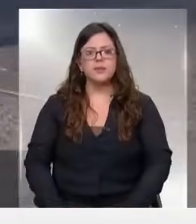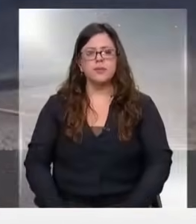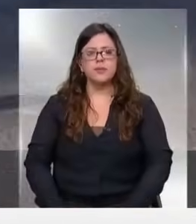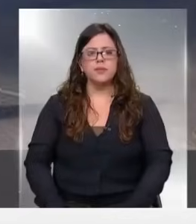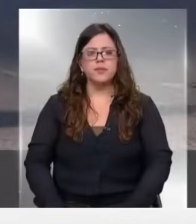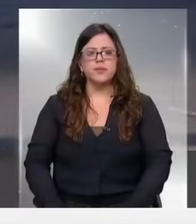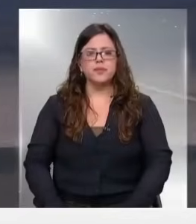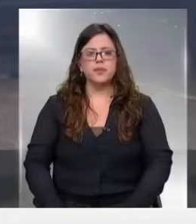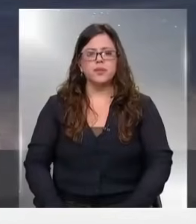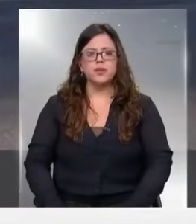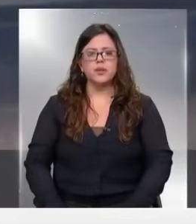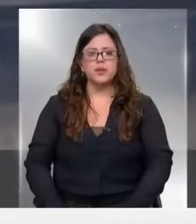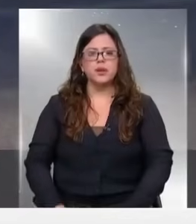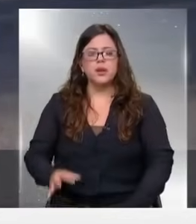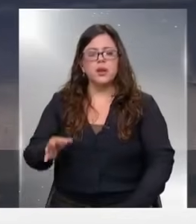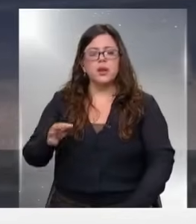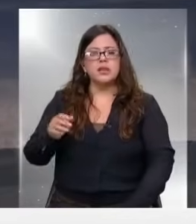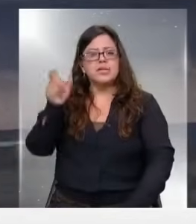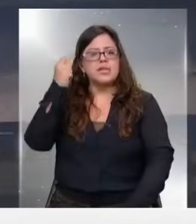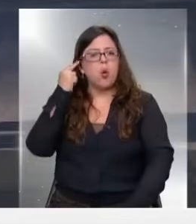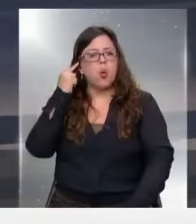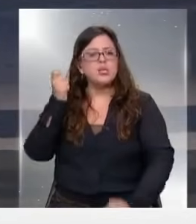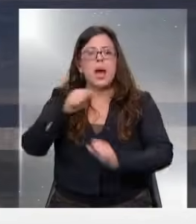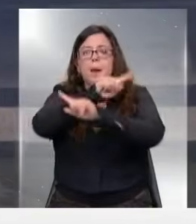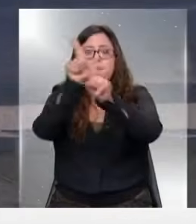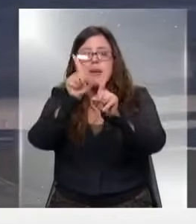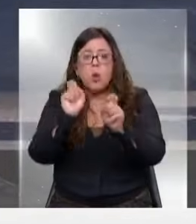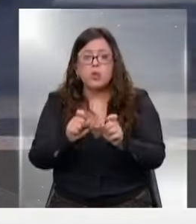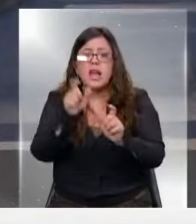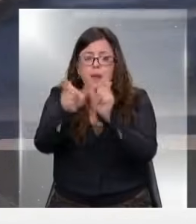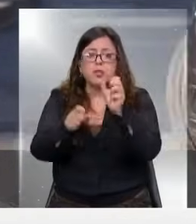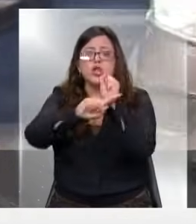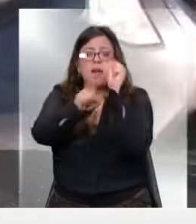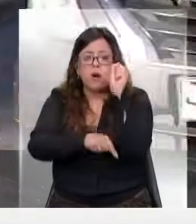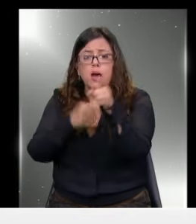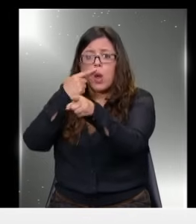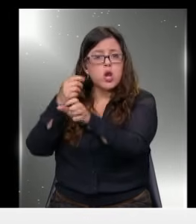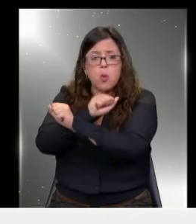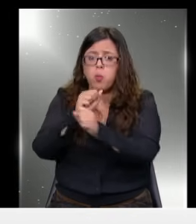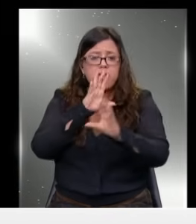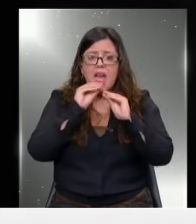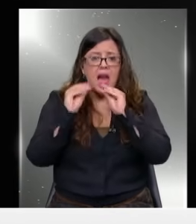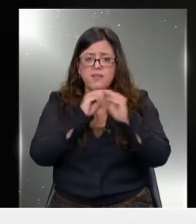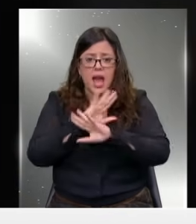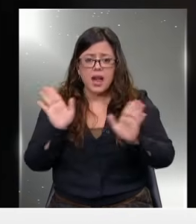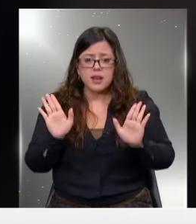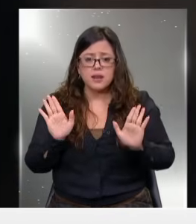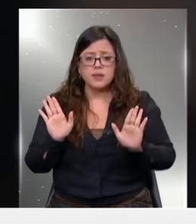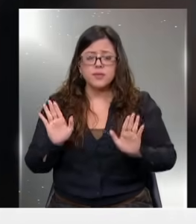Pero pregúntale a los abogados. Si él no puede hablar. Él no puede hablar.